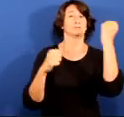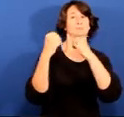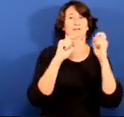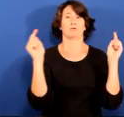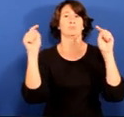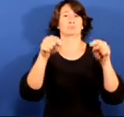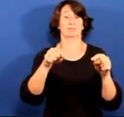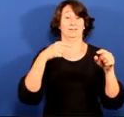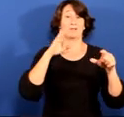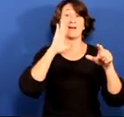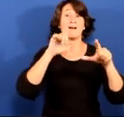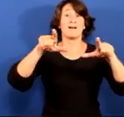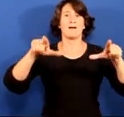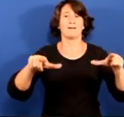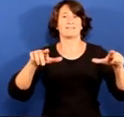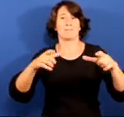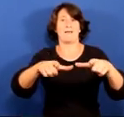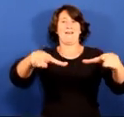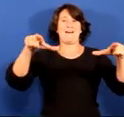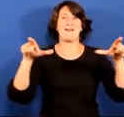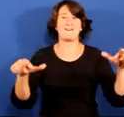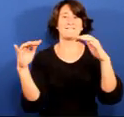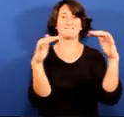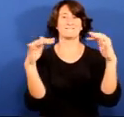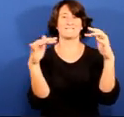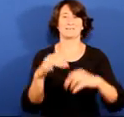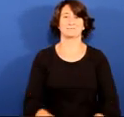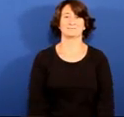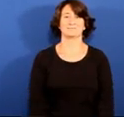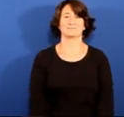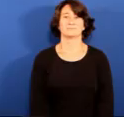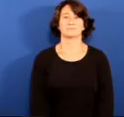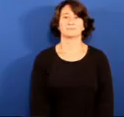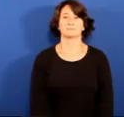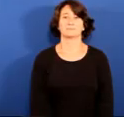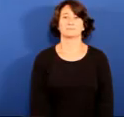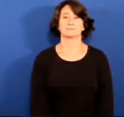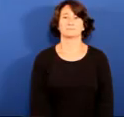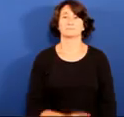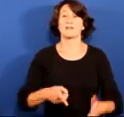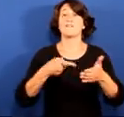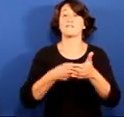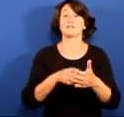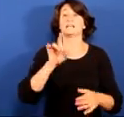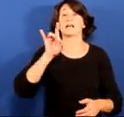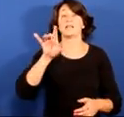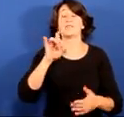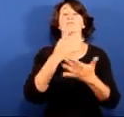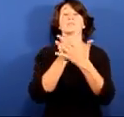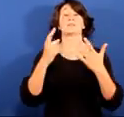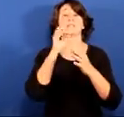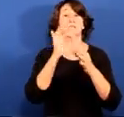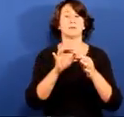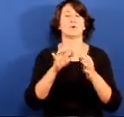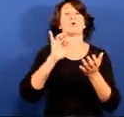jornadas sede del campeonato oficial NBA 3X, en virtud del acuerdo suscrito en enero de 2011 entre la